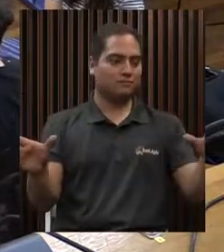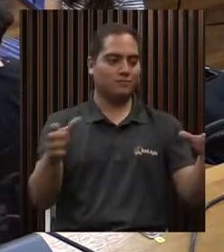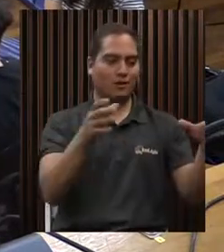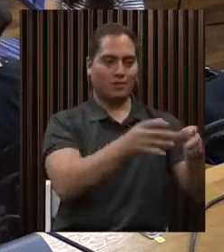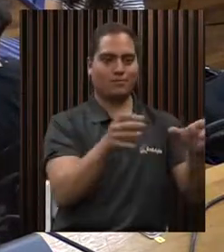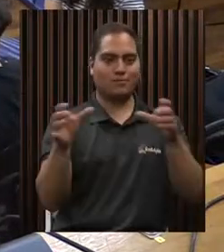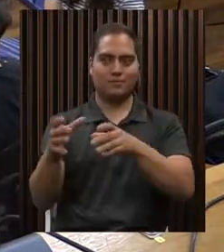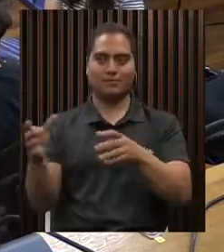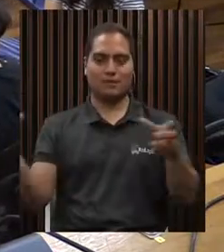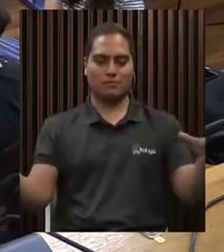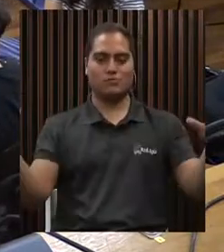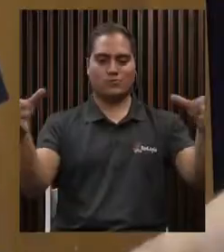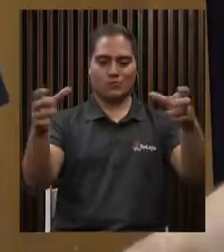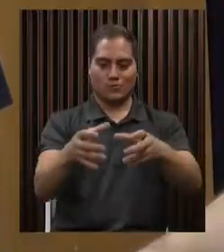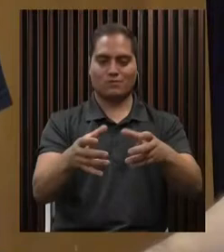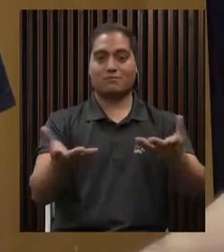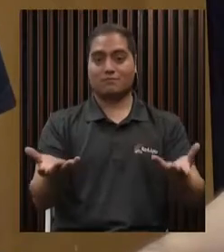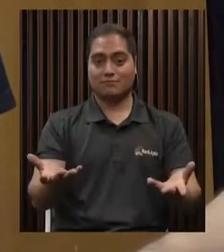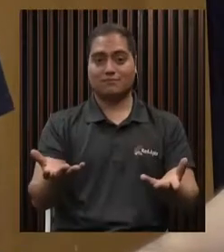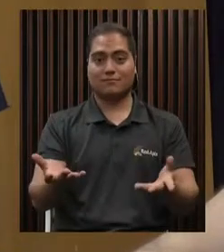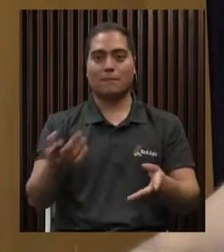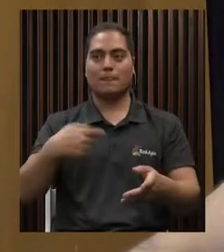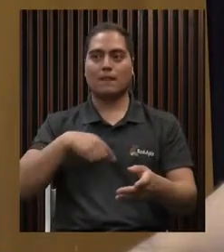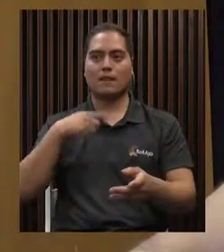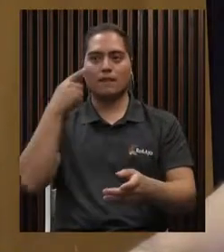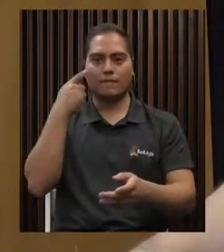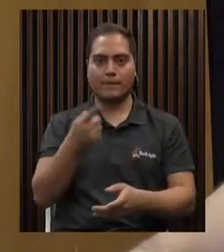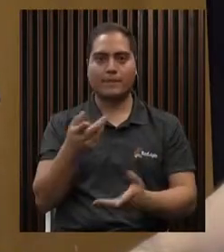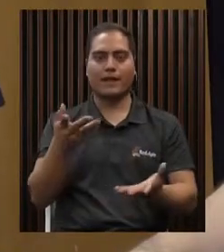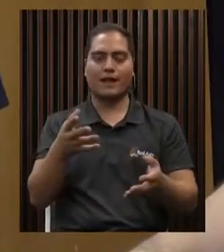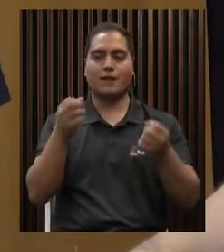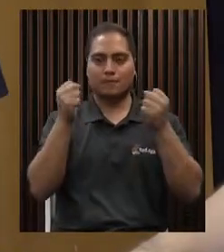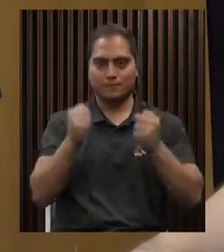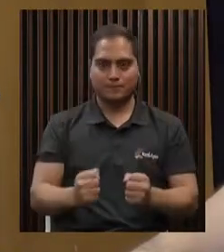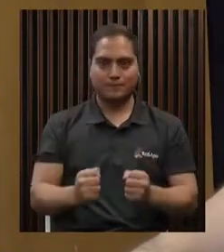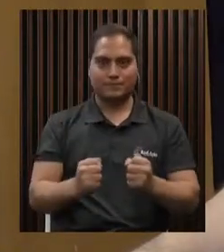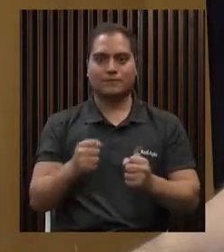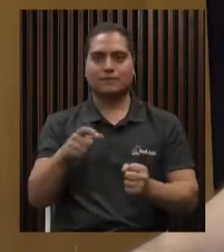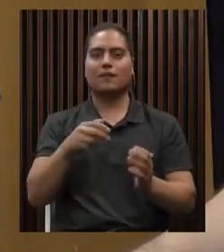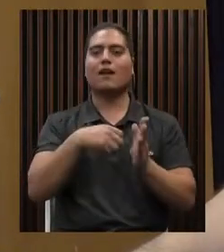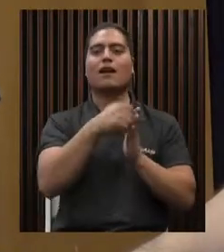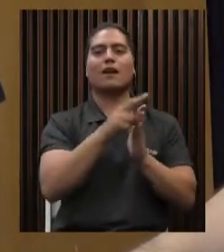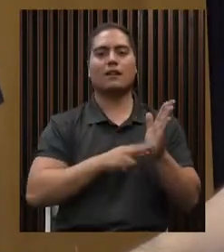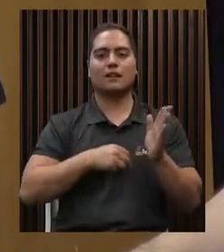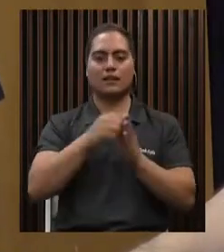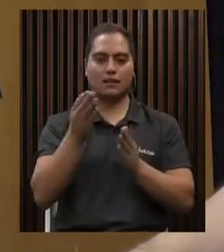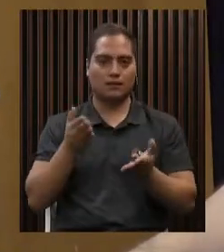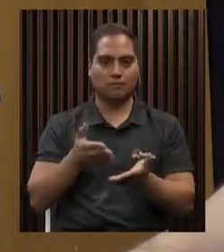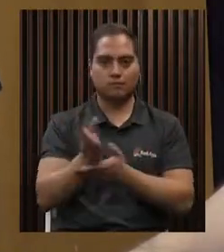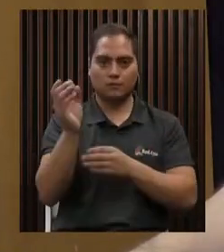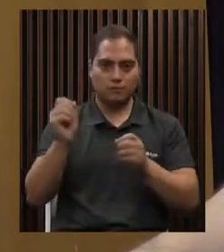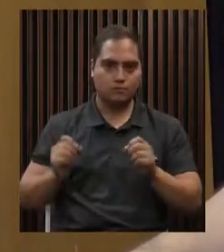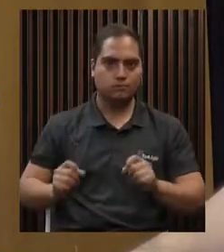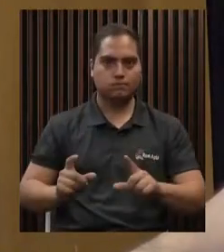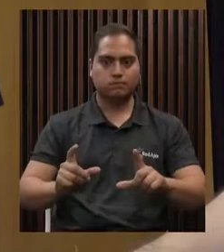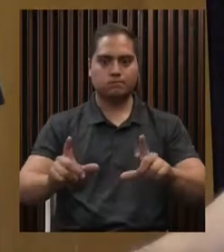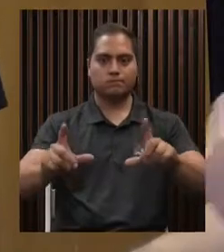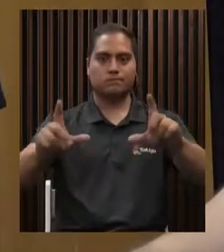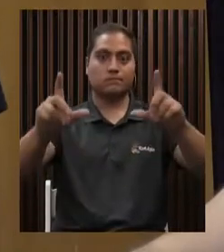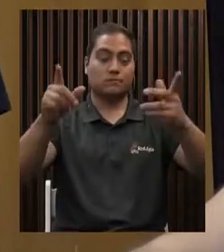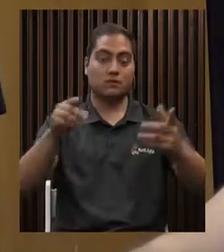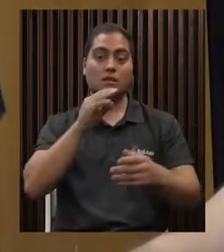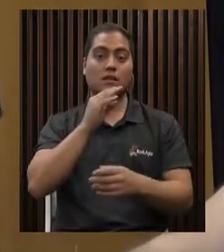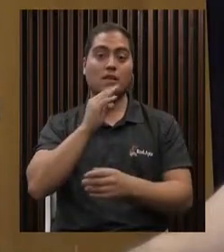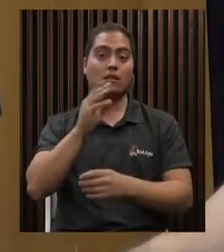podemos generar la posibilidad de que los artistas emerjan y que también tengan un público